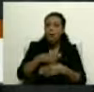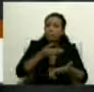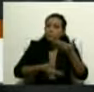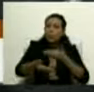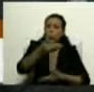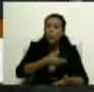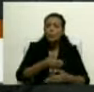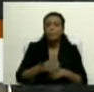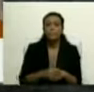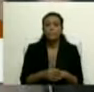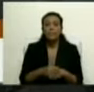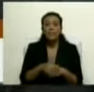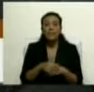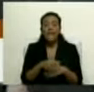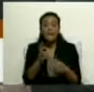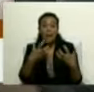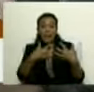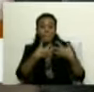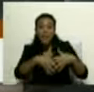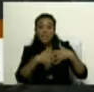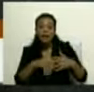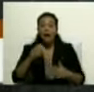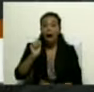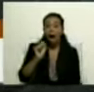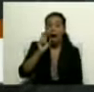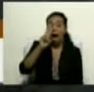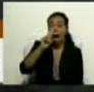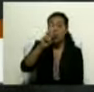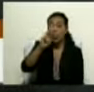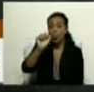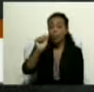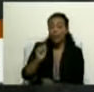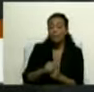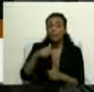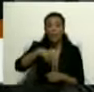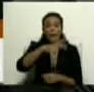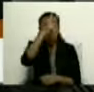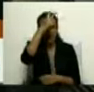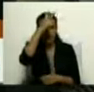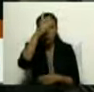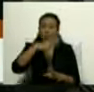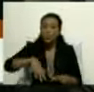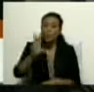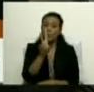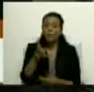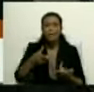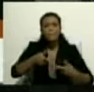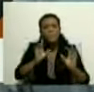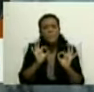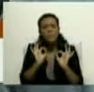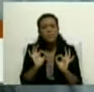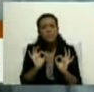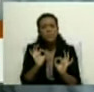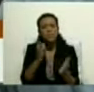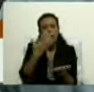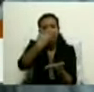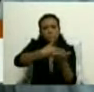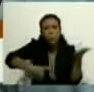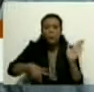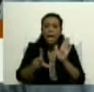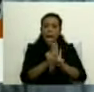ese matchmaking entre empresarios arubianos y empresarios falconianos y venezolanos en general. El encuentro permitió evaluar trámites para